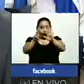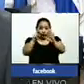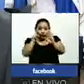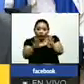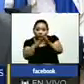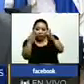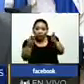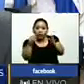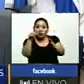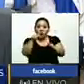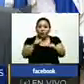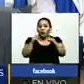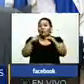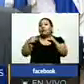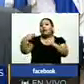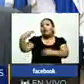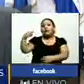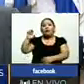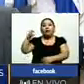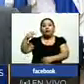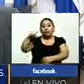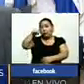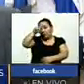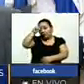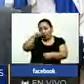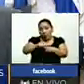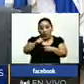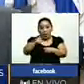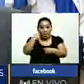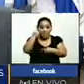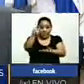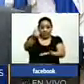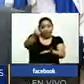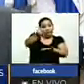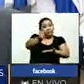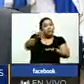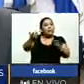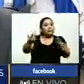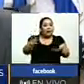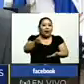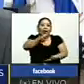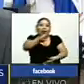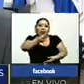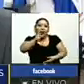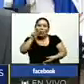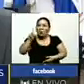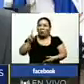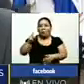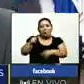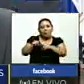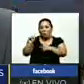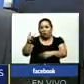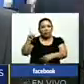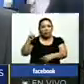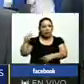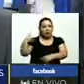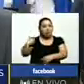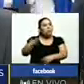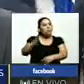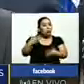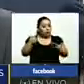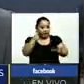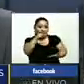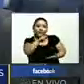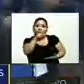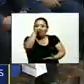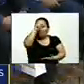ahora Hechos del Agro recibe su primer reconocimiento. Tenemos menos de un año y ya estamos cosechando